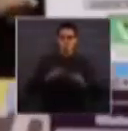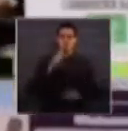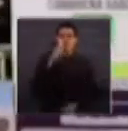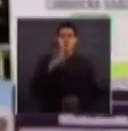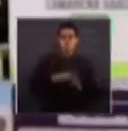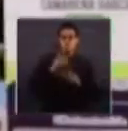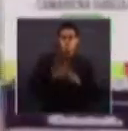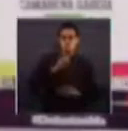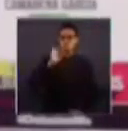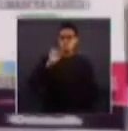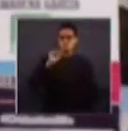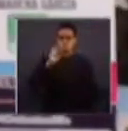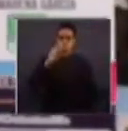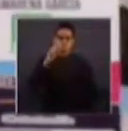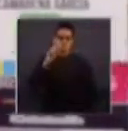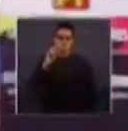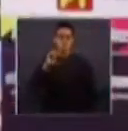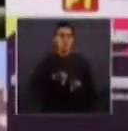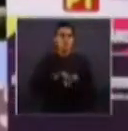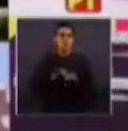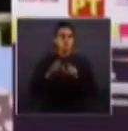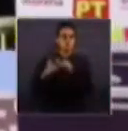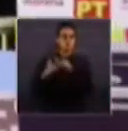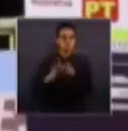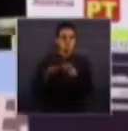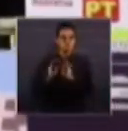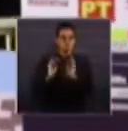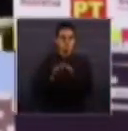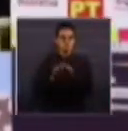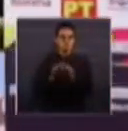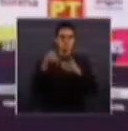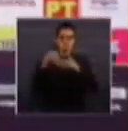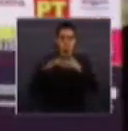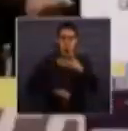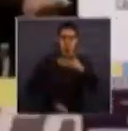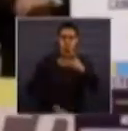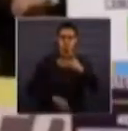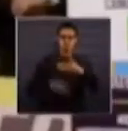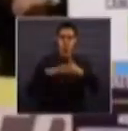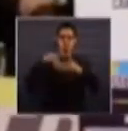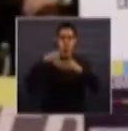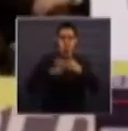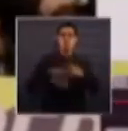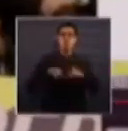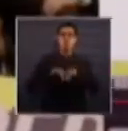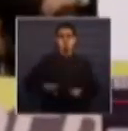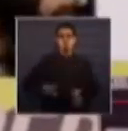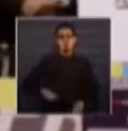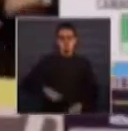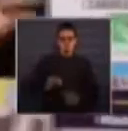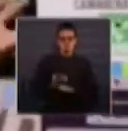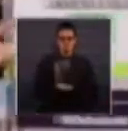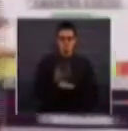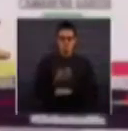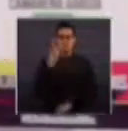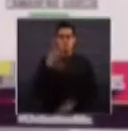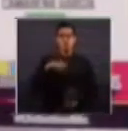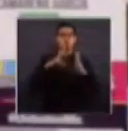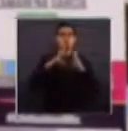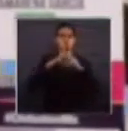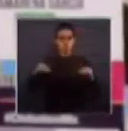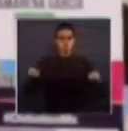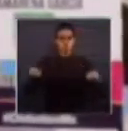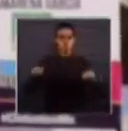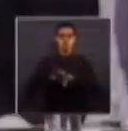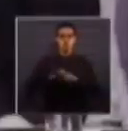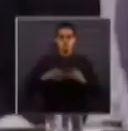una continuidad en un programa que no conocemos a fondo y que se ha reservado solamente, exclusivamente, el gobierno del estado para su manejo, con una